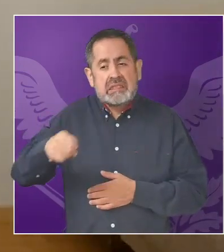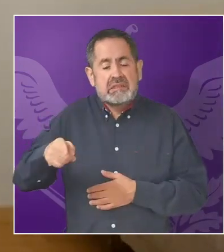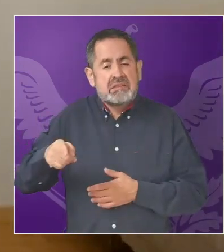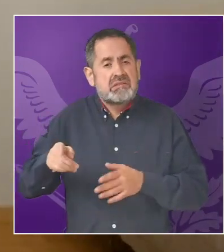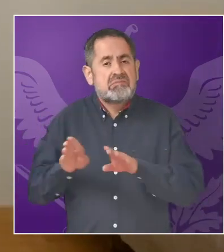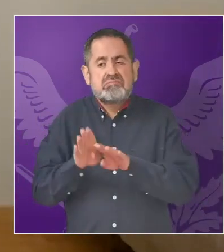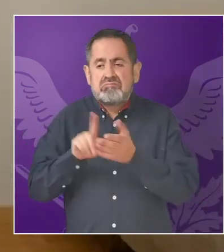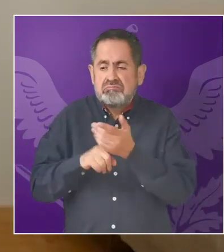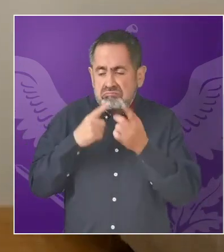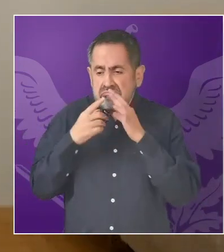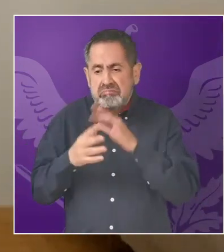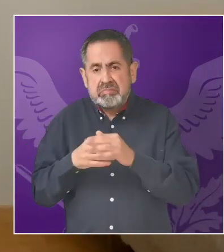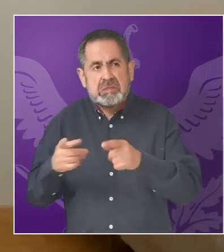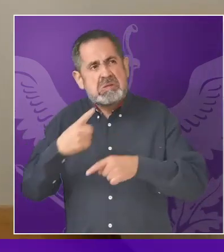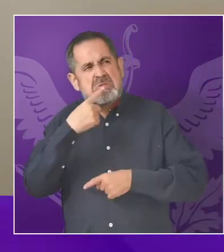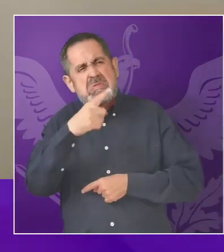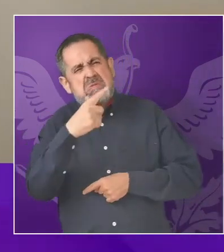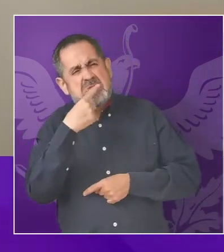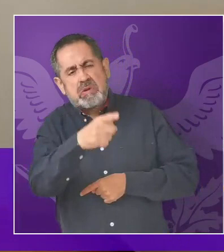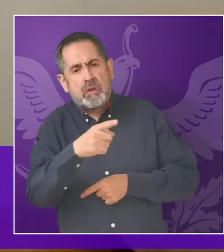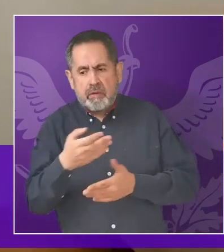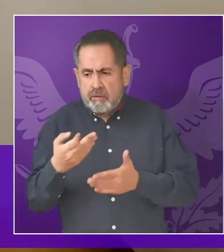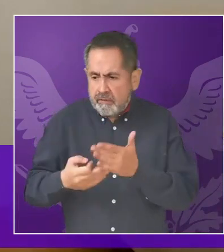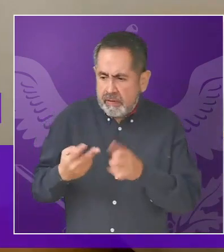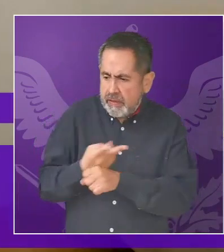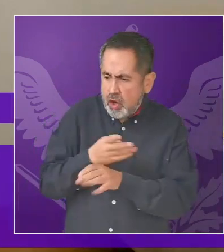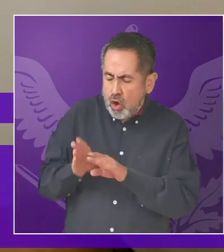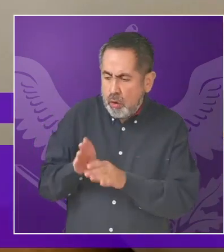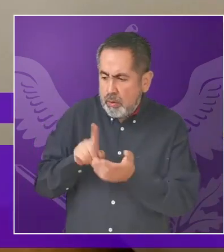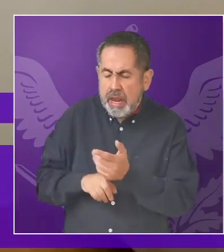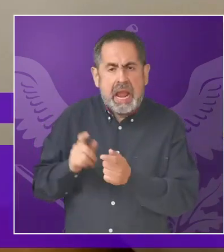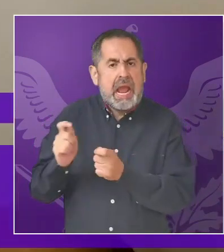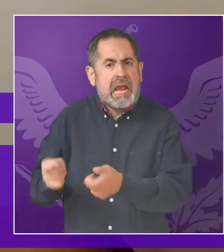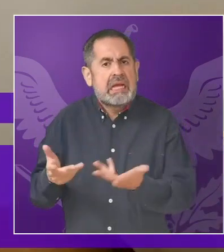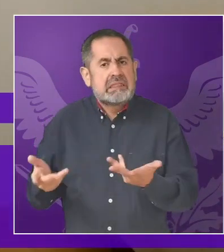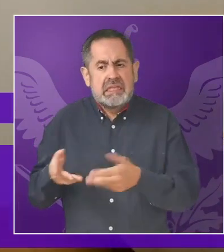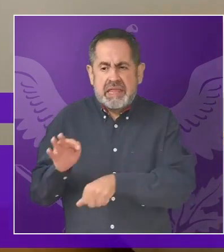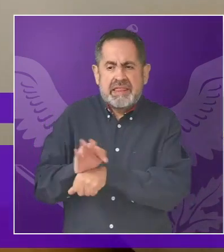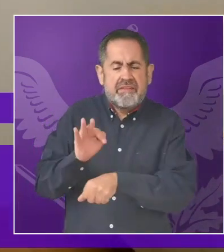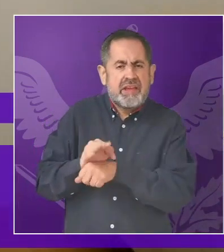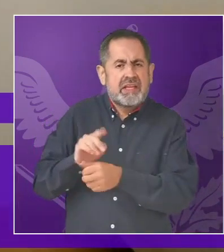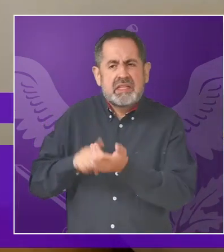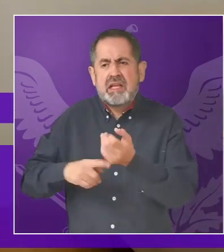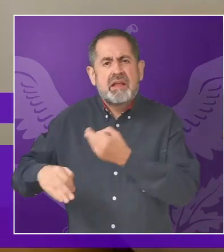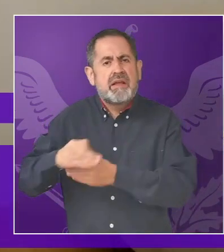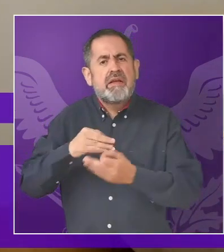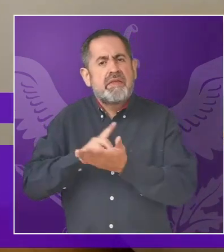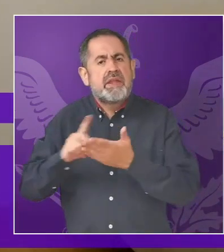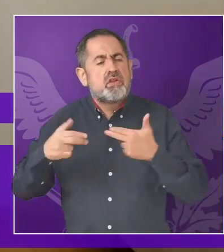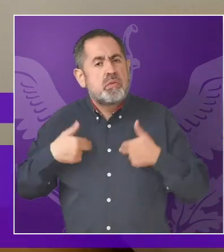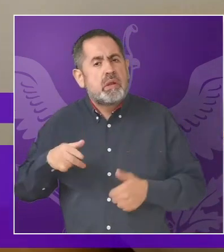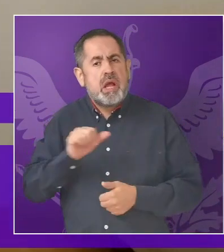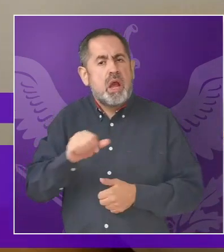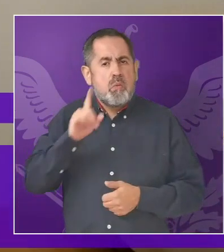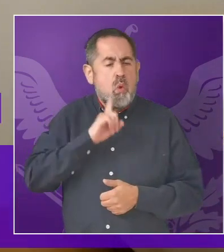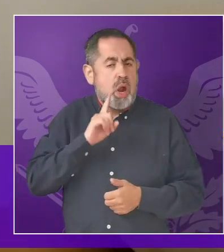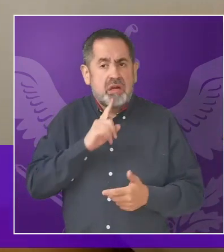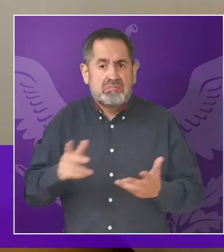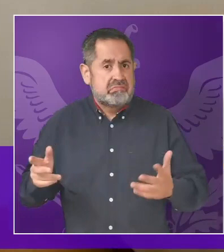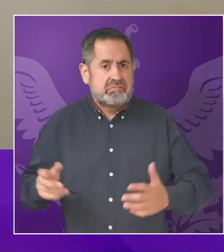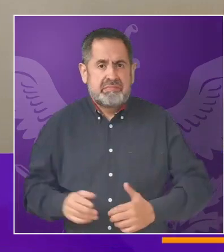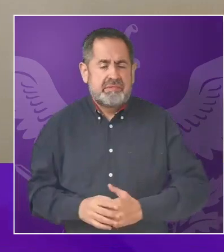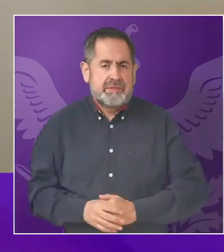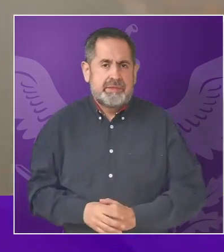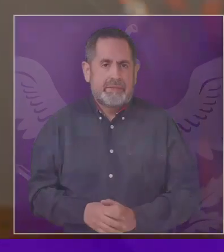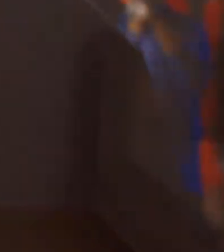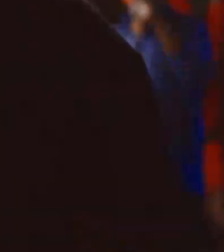habían denunciado las amenazas, también tomara en cuenta las necesidades específicas de la defensa de derechos humanos de las